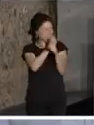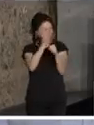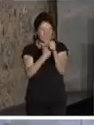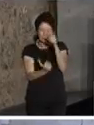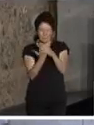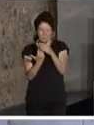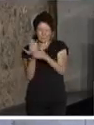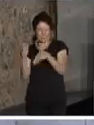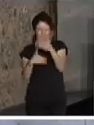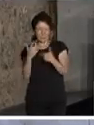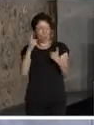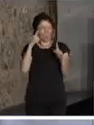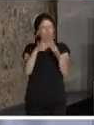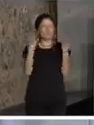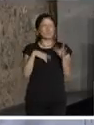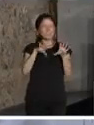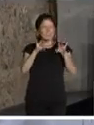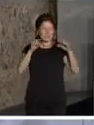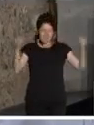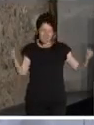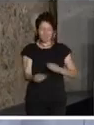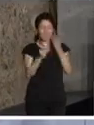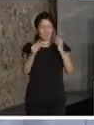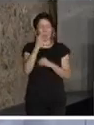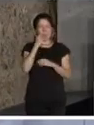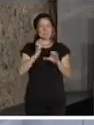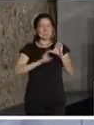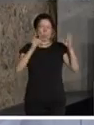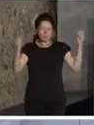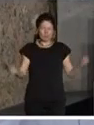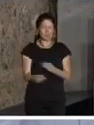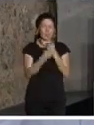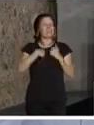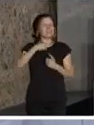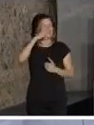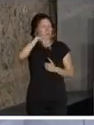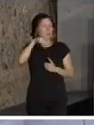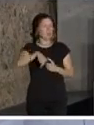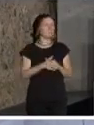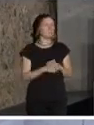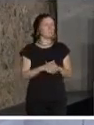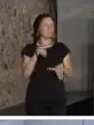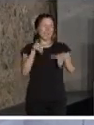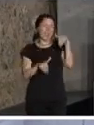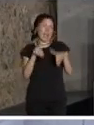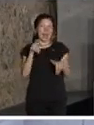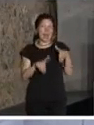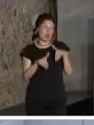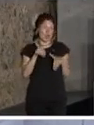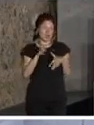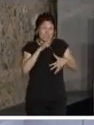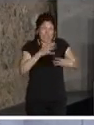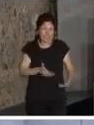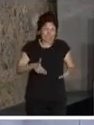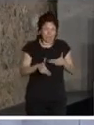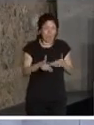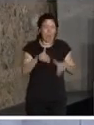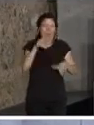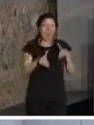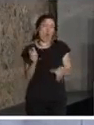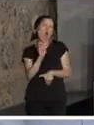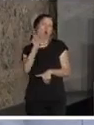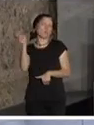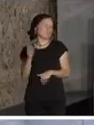día a día por mejorar esta tierra por mejorar extremadura sabéis que estas estas elecciones no son unas elecciones más